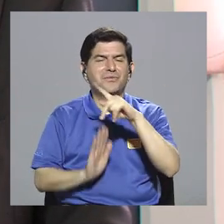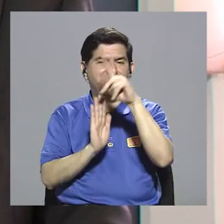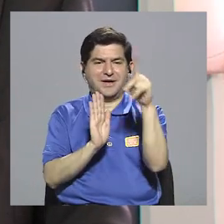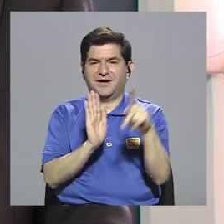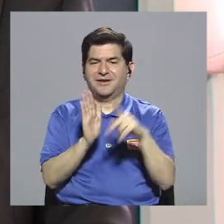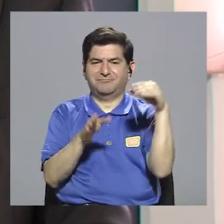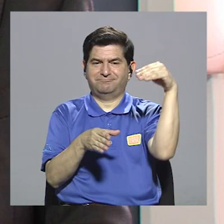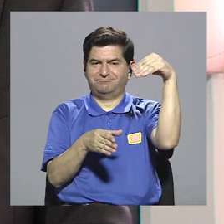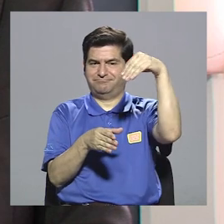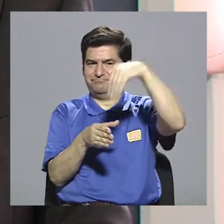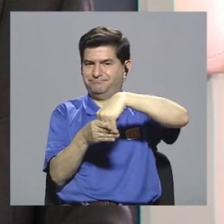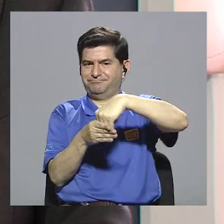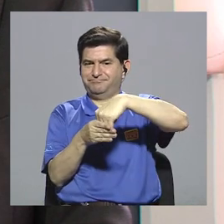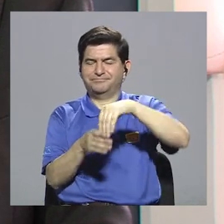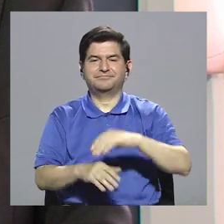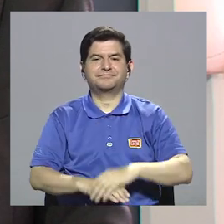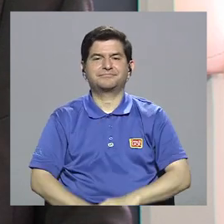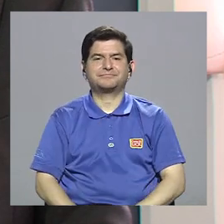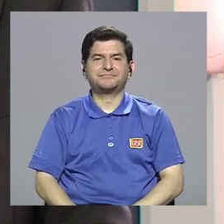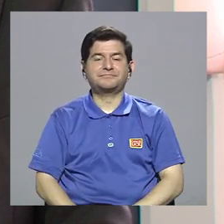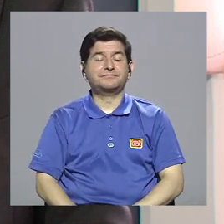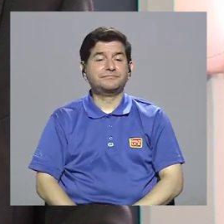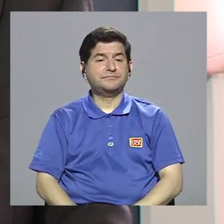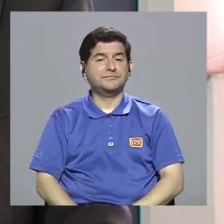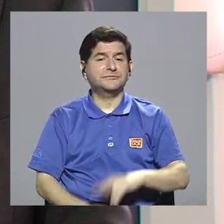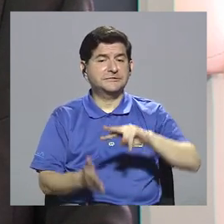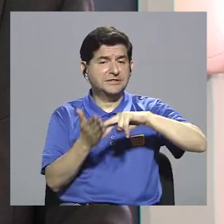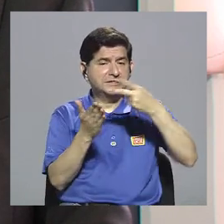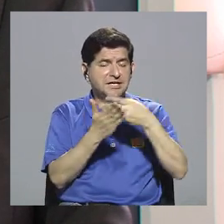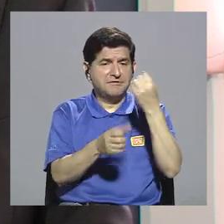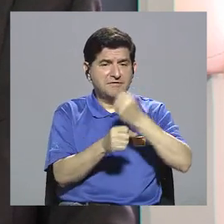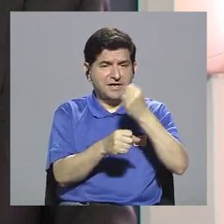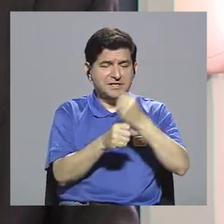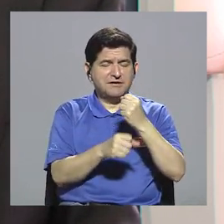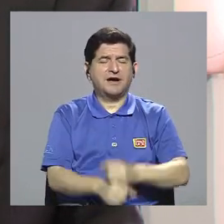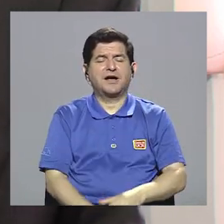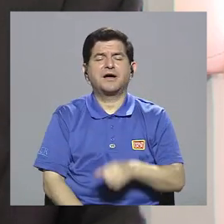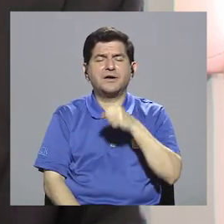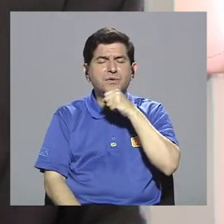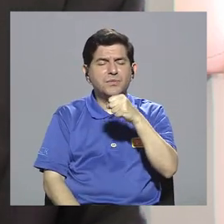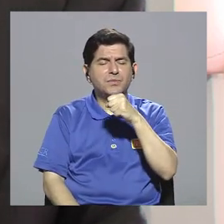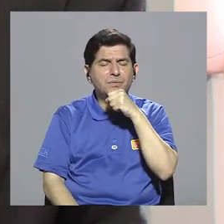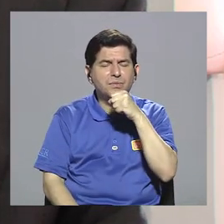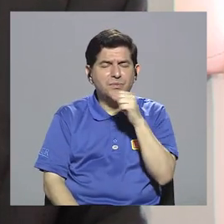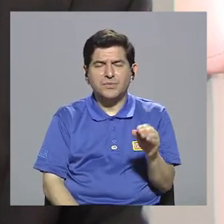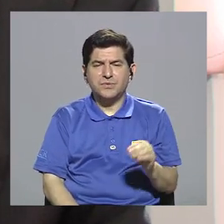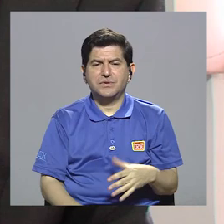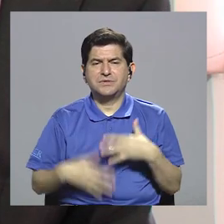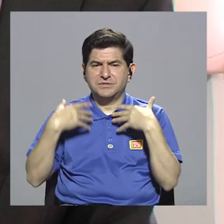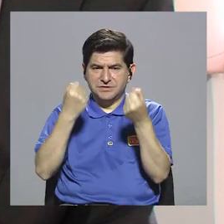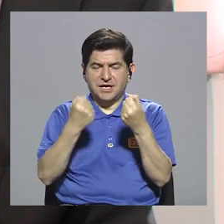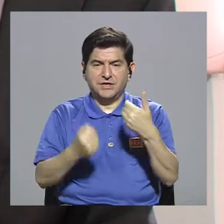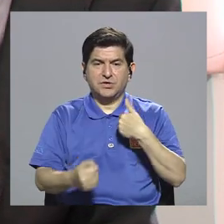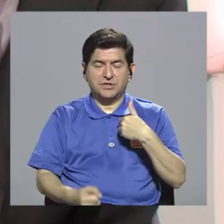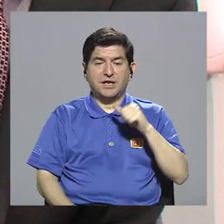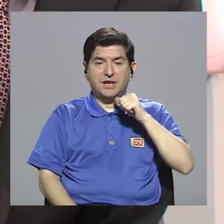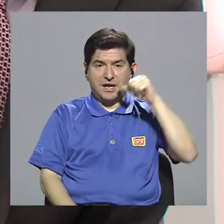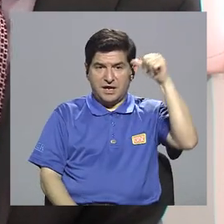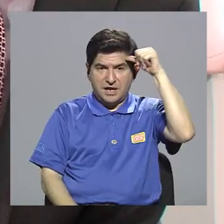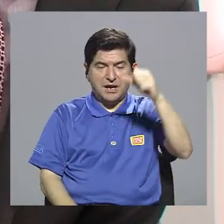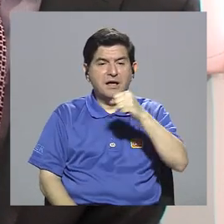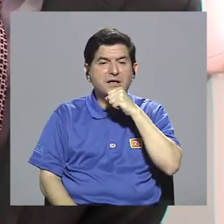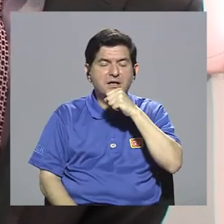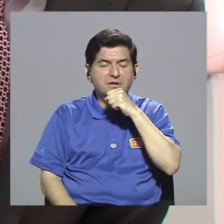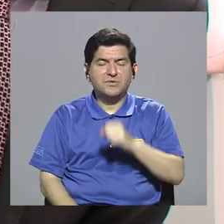principio de de trabajar por un por un buen envejecimiento saludable de manera de tener adultos